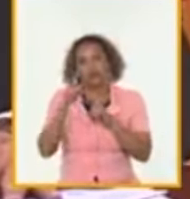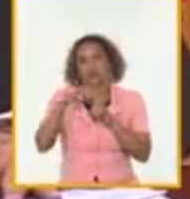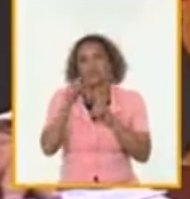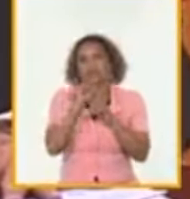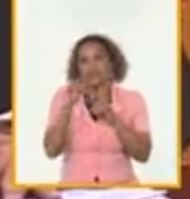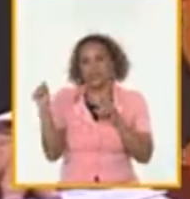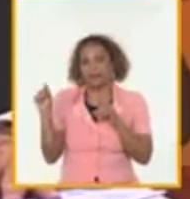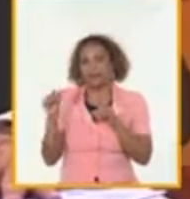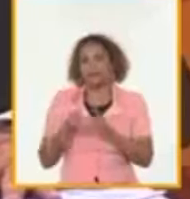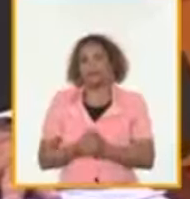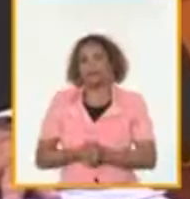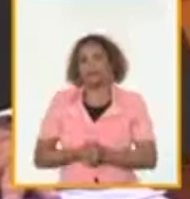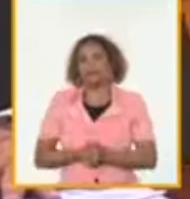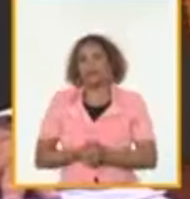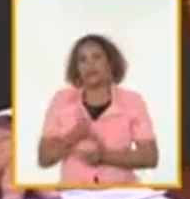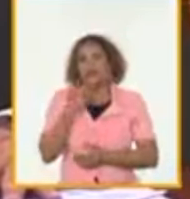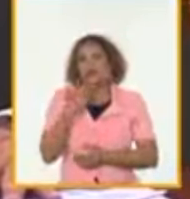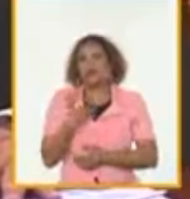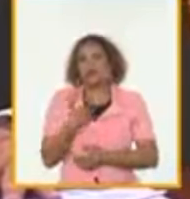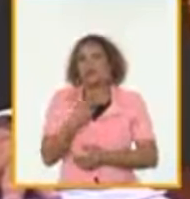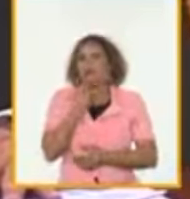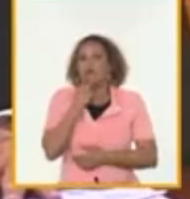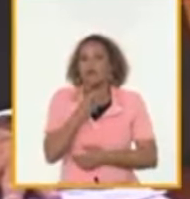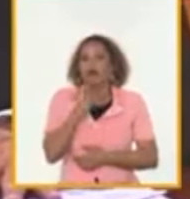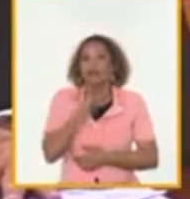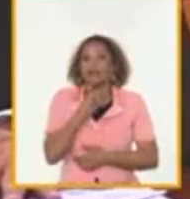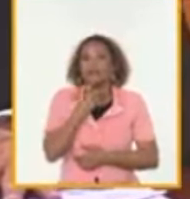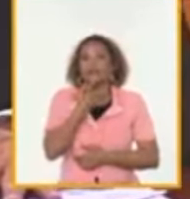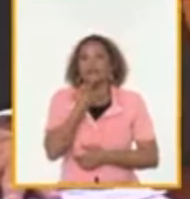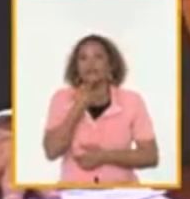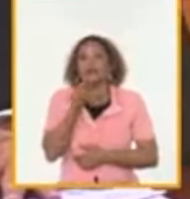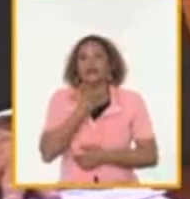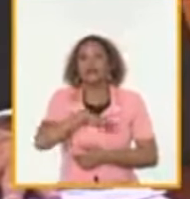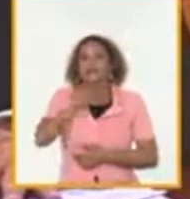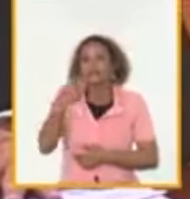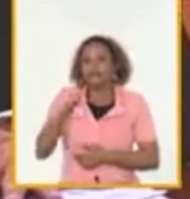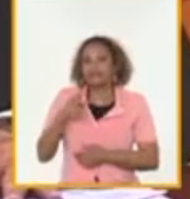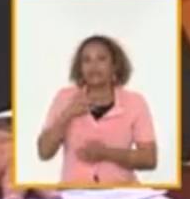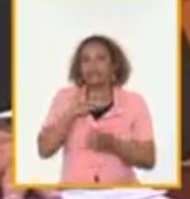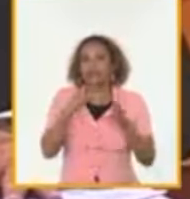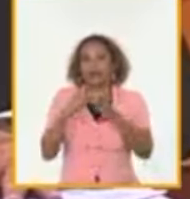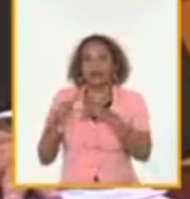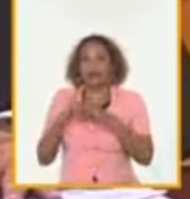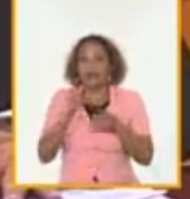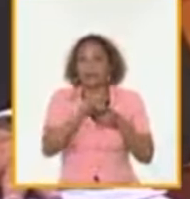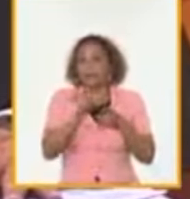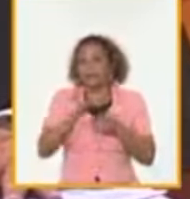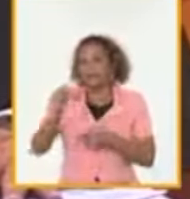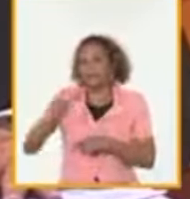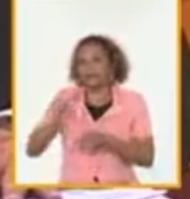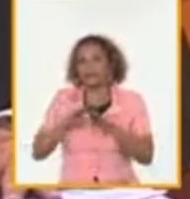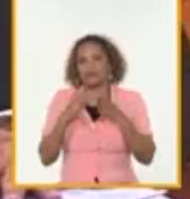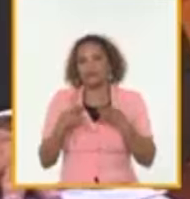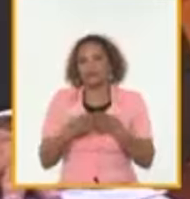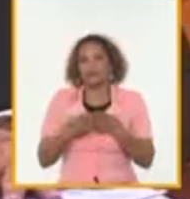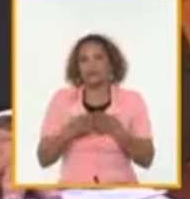ruralidad Cómo es la atención a la ruralidad Y cómo logramos usted decía Villa Clara la mayor parte de la población como cas y todo el país vive en la ciudad cómo logramos